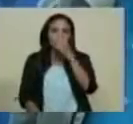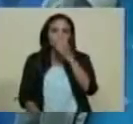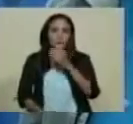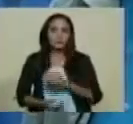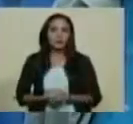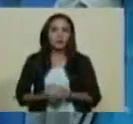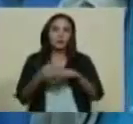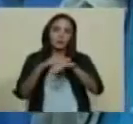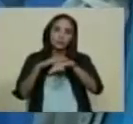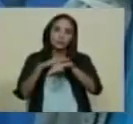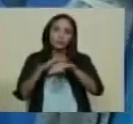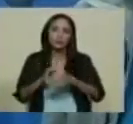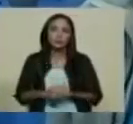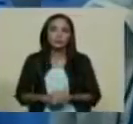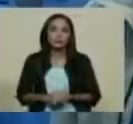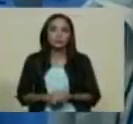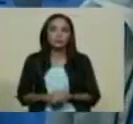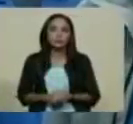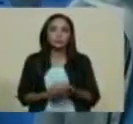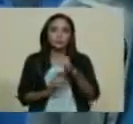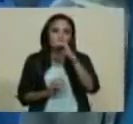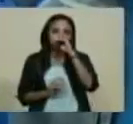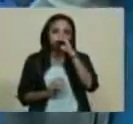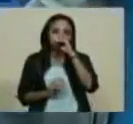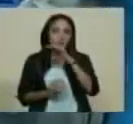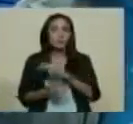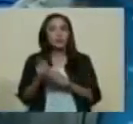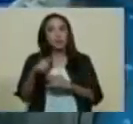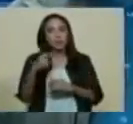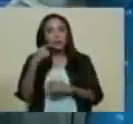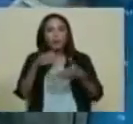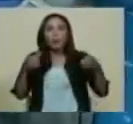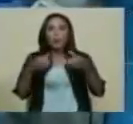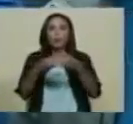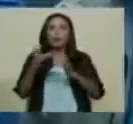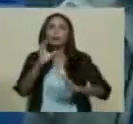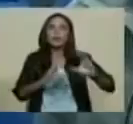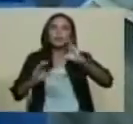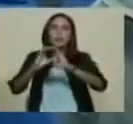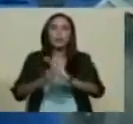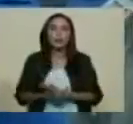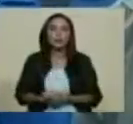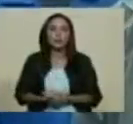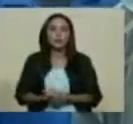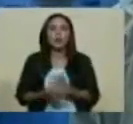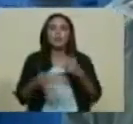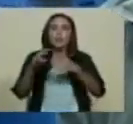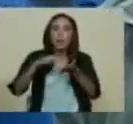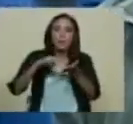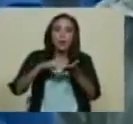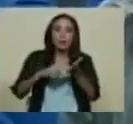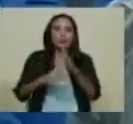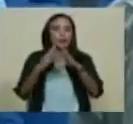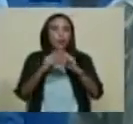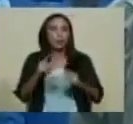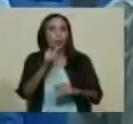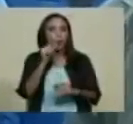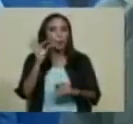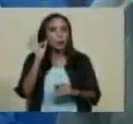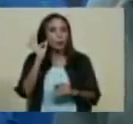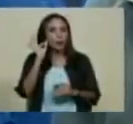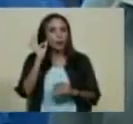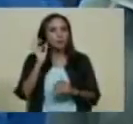creado el Consejo Científico de Miranda, que viene apoyando a la gestión. Así que en nombre de todos los mirandinos, las mirandinas y especialmente de la